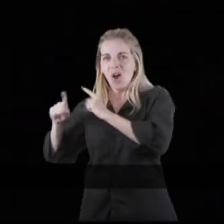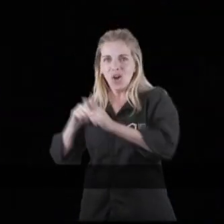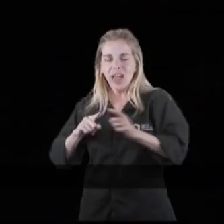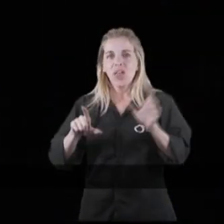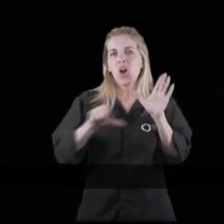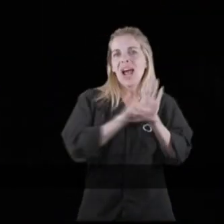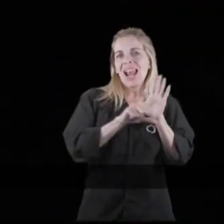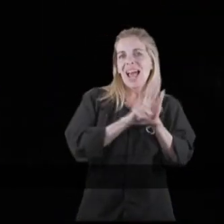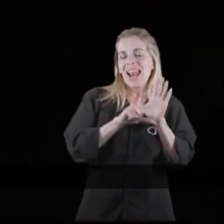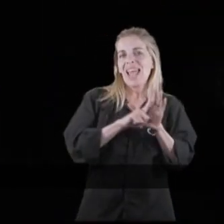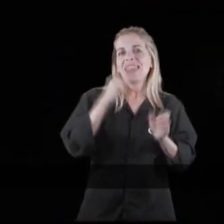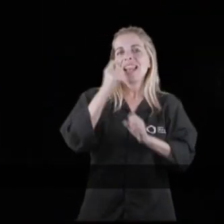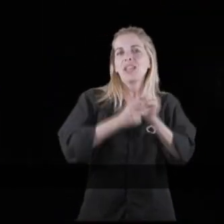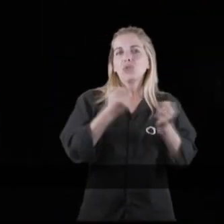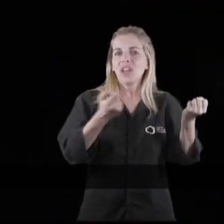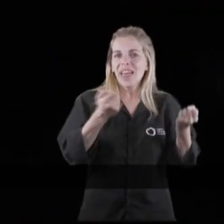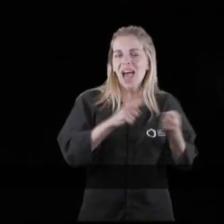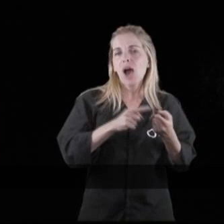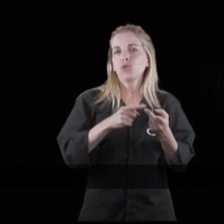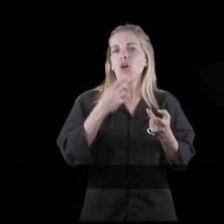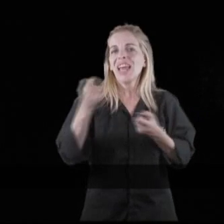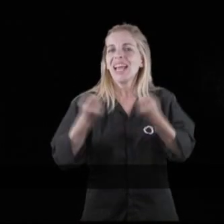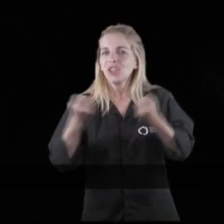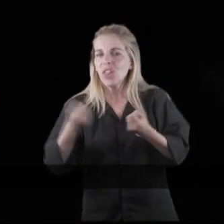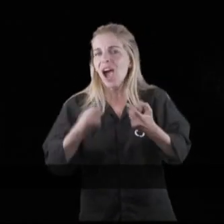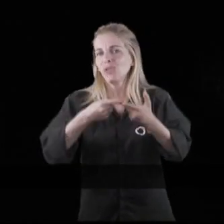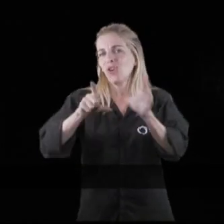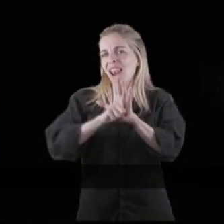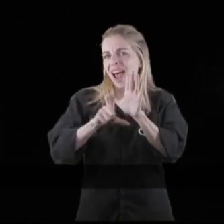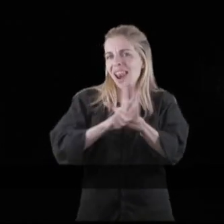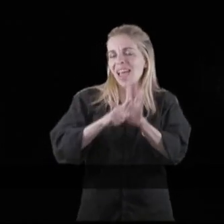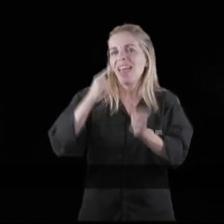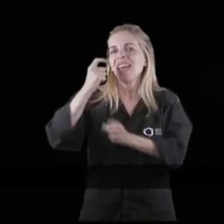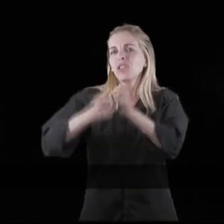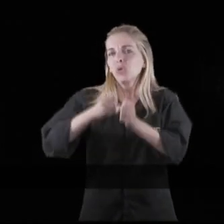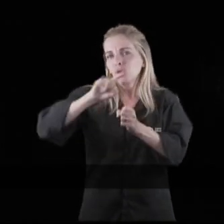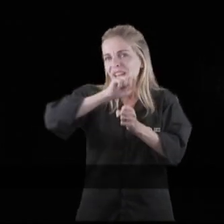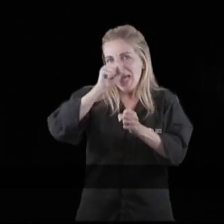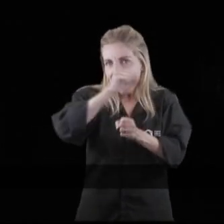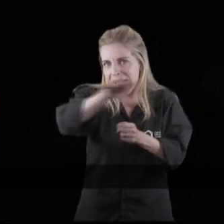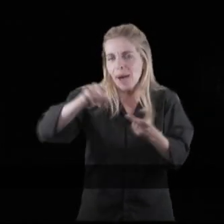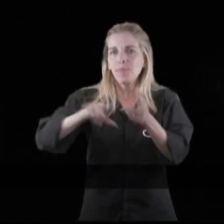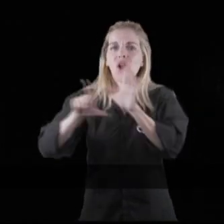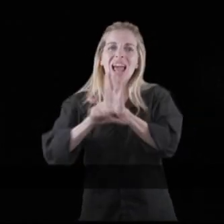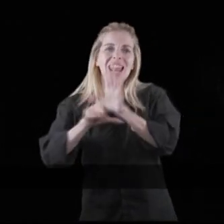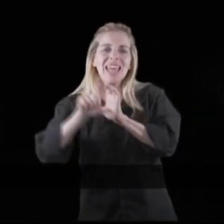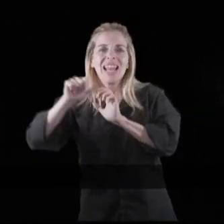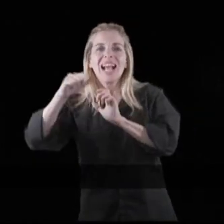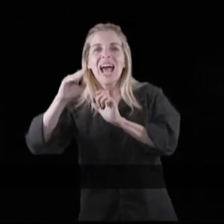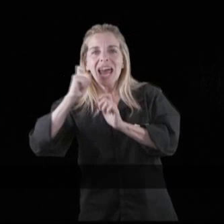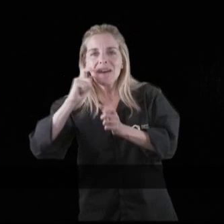ley de industria automotriz, la ley de electromovilidad, la ley de agroindustria, la ley de